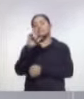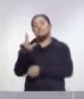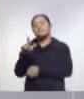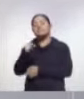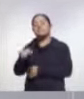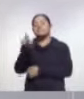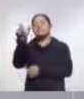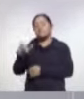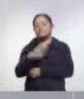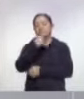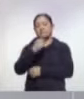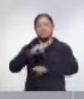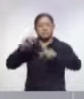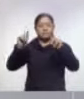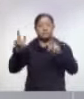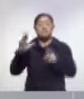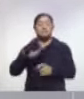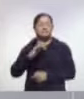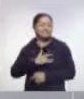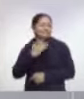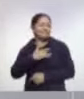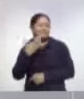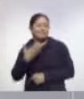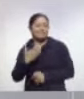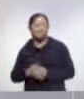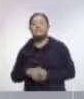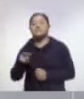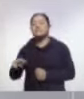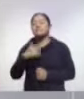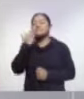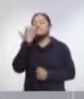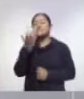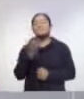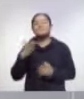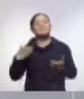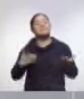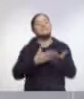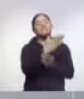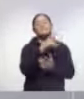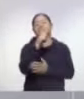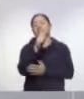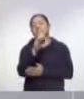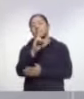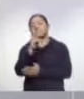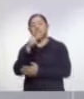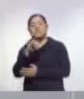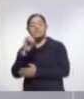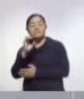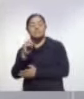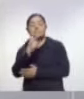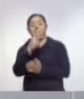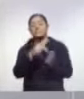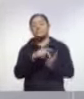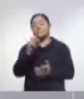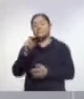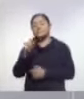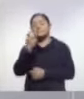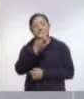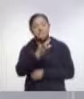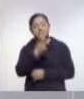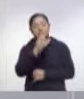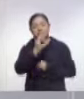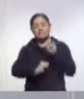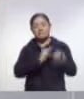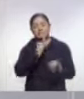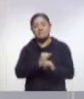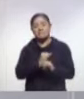es un claxalteca que nos puede dar muchas satisfacciones. Está buscando su pase, por supuesto, para Tokio 2020, esta justa deportiva a nivel internacional, que se va